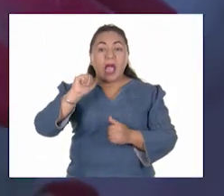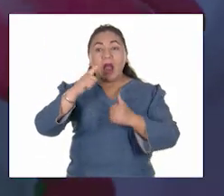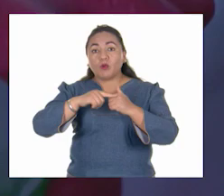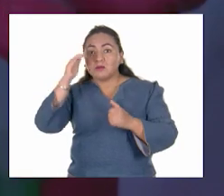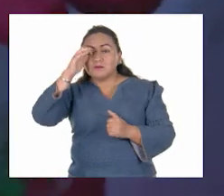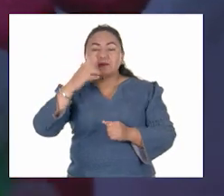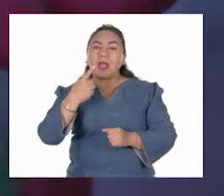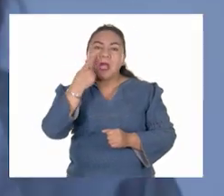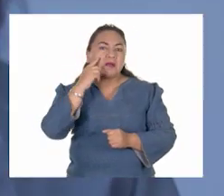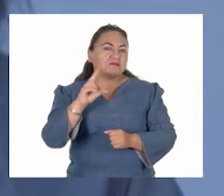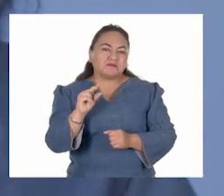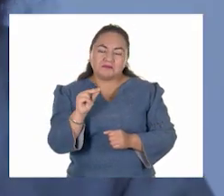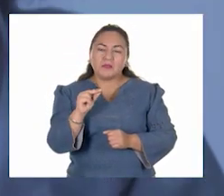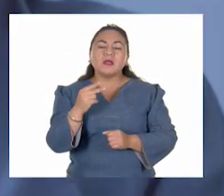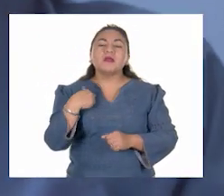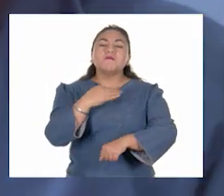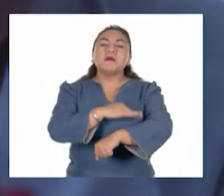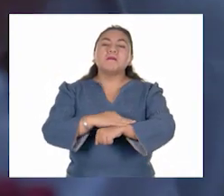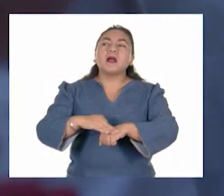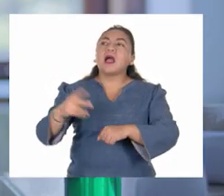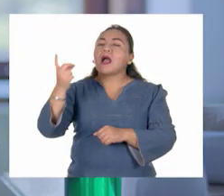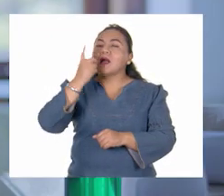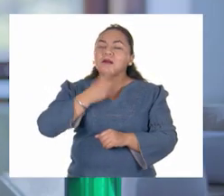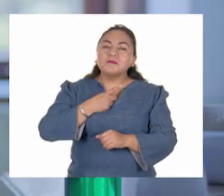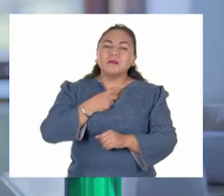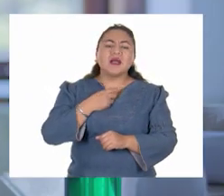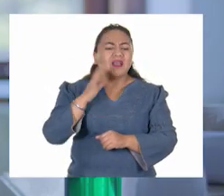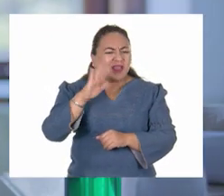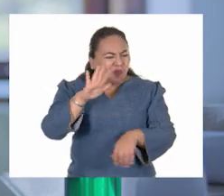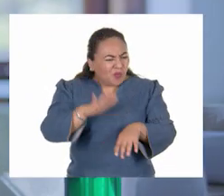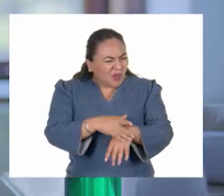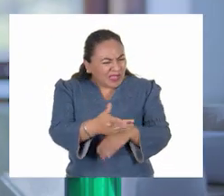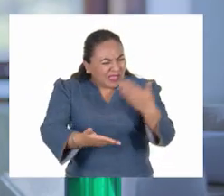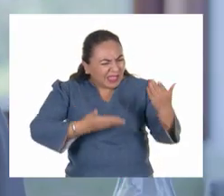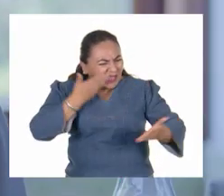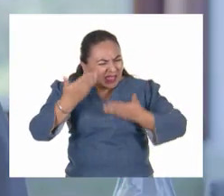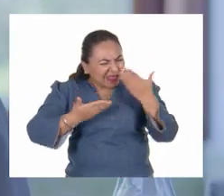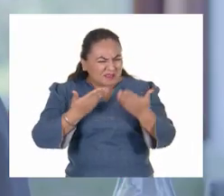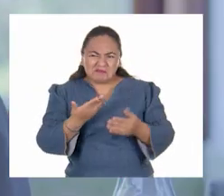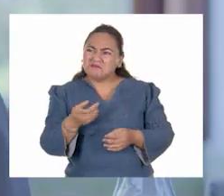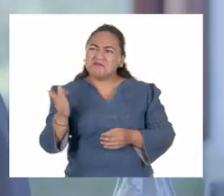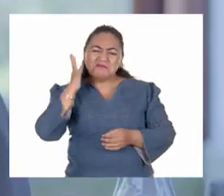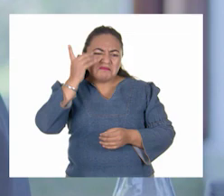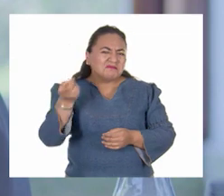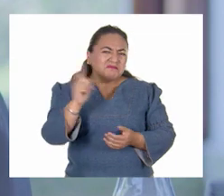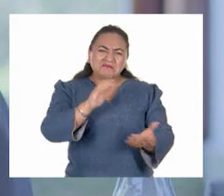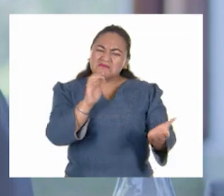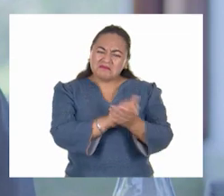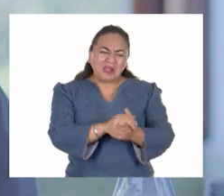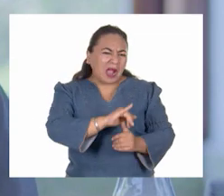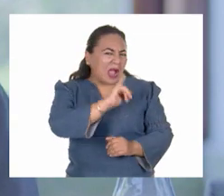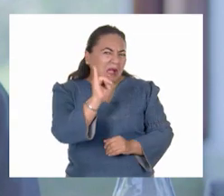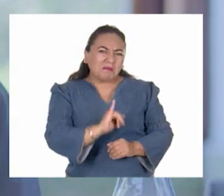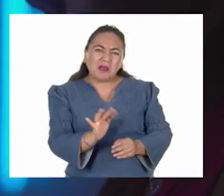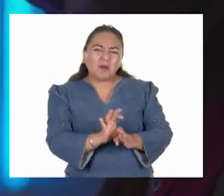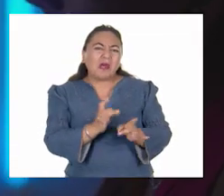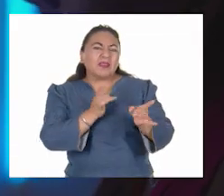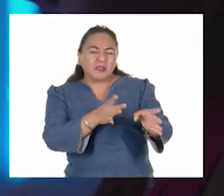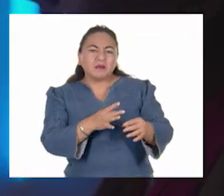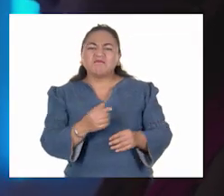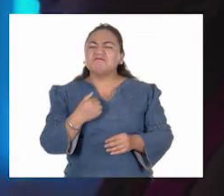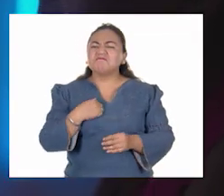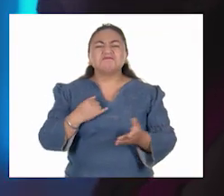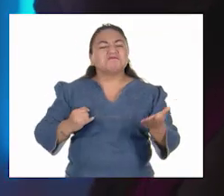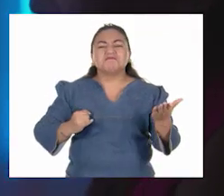alguna ciencia y nunca faltó el familiar que me dijera: ¿por qué estudias eso? Nadie se va a querer casar contigo.